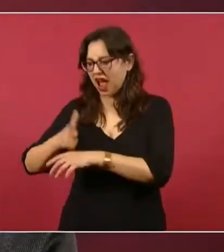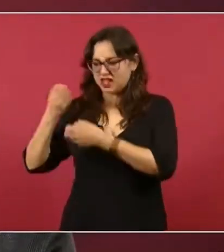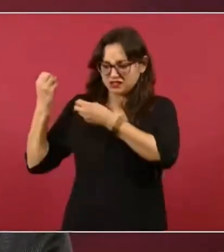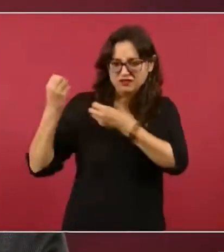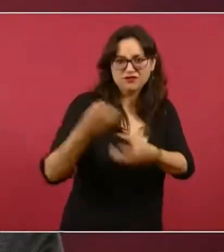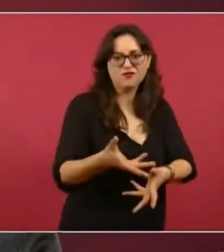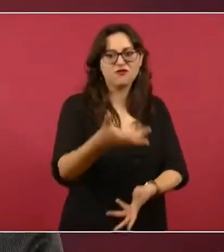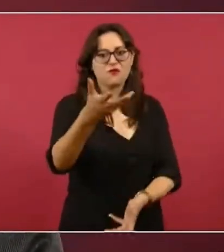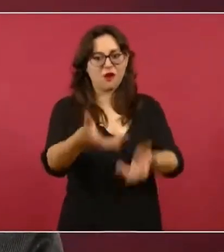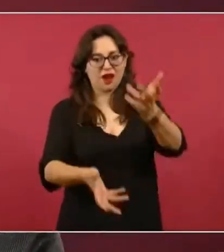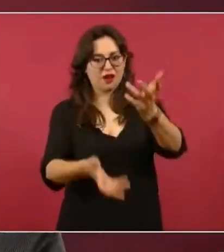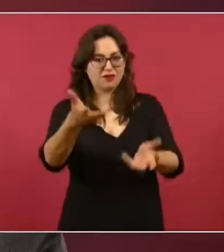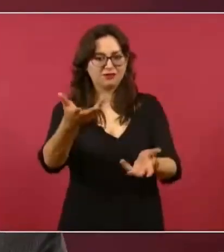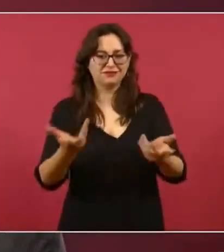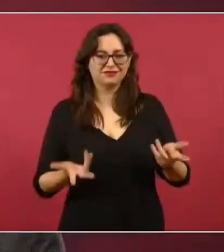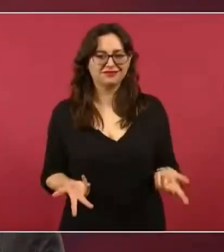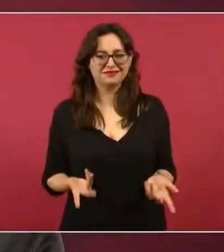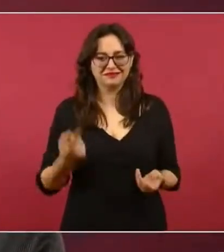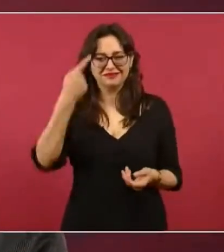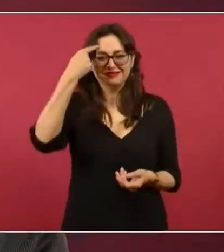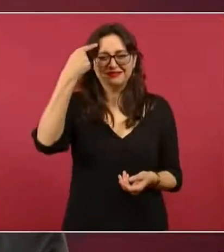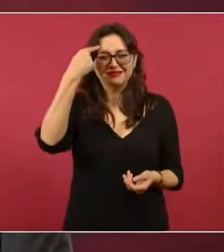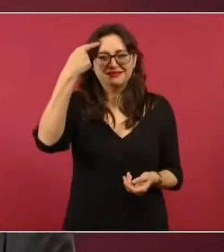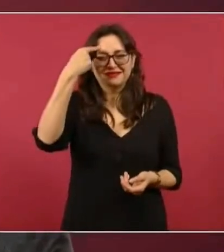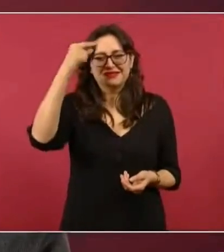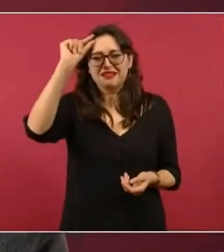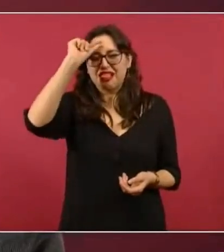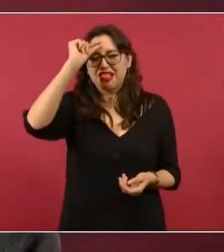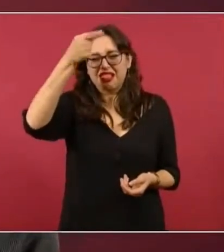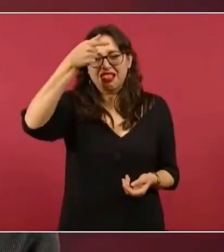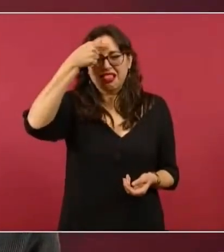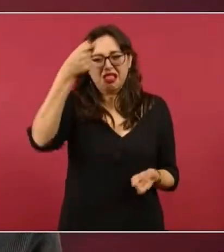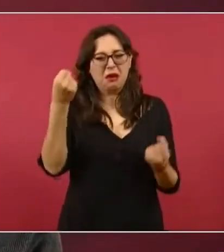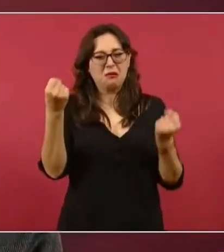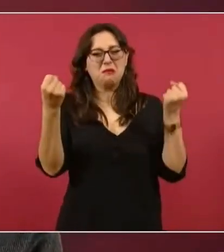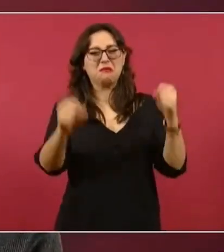Esa mentalidad autoritaria, retrógrada.